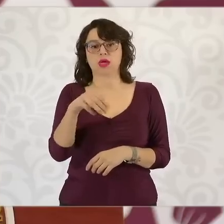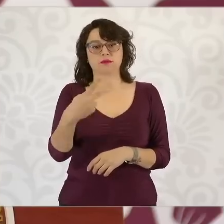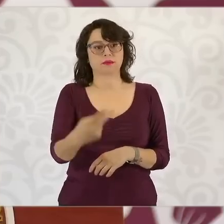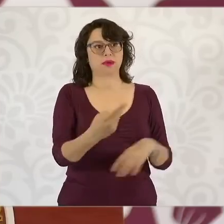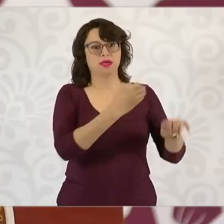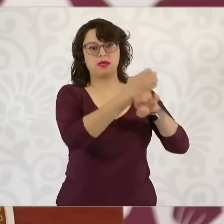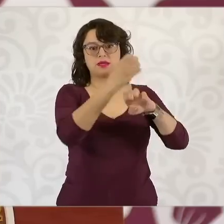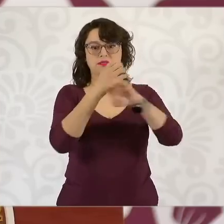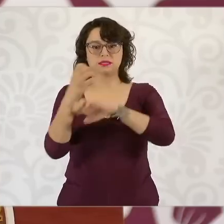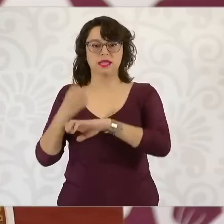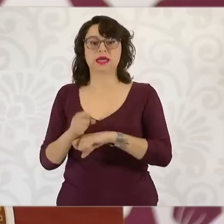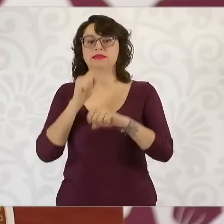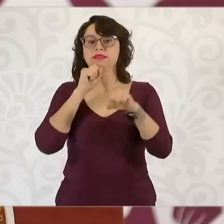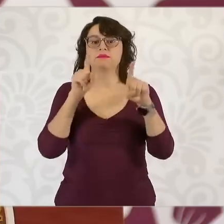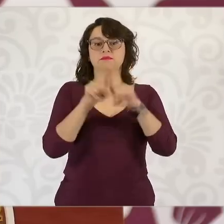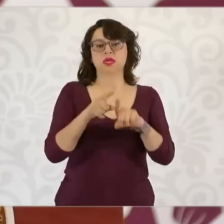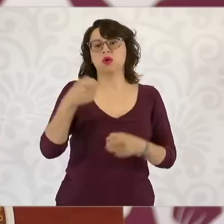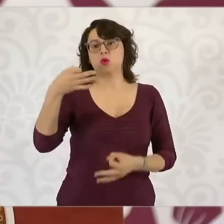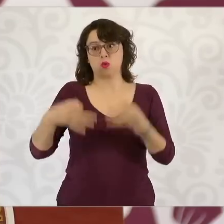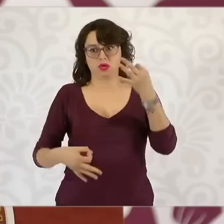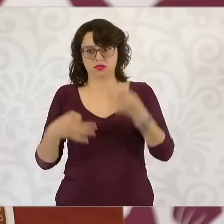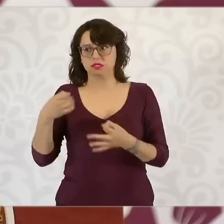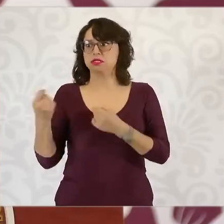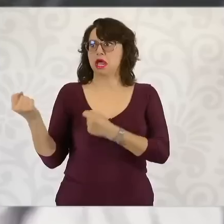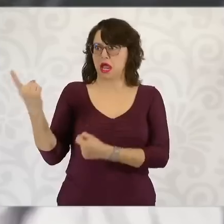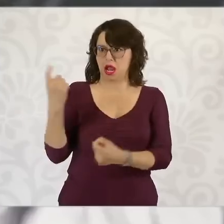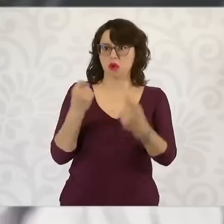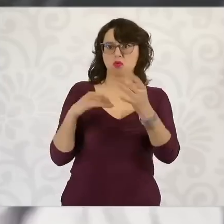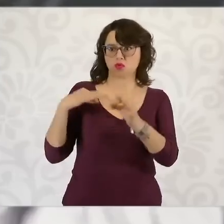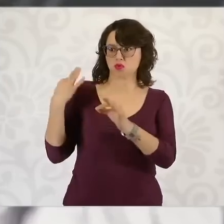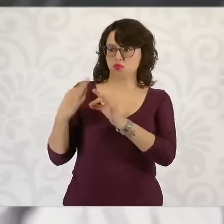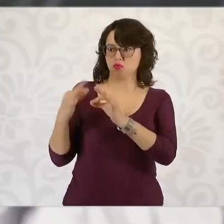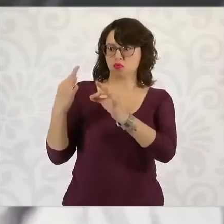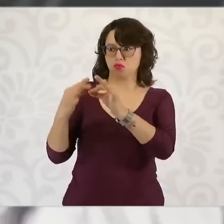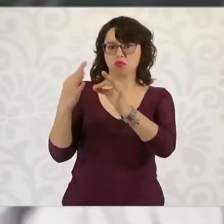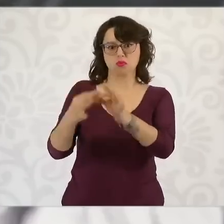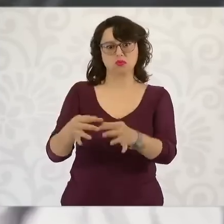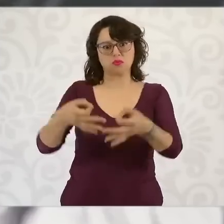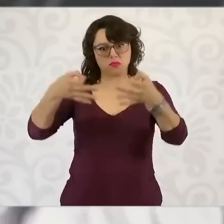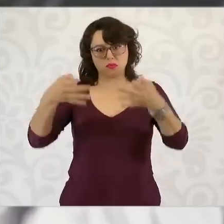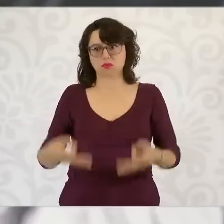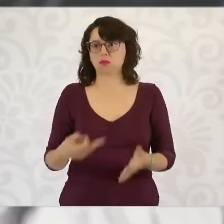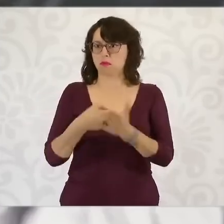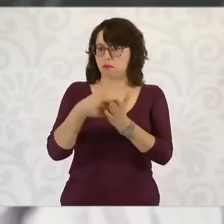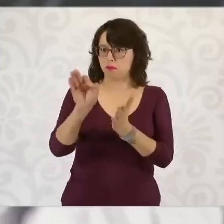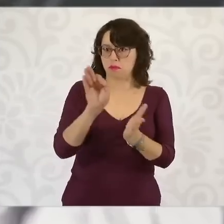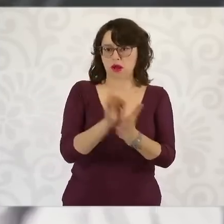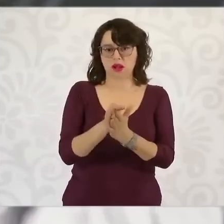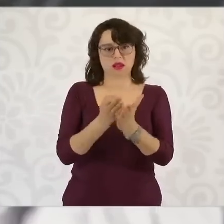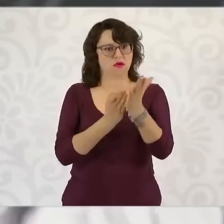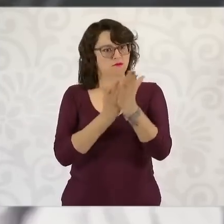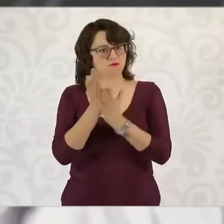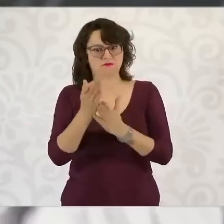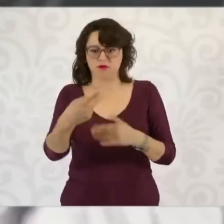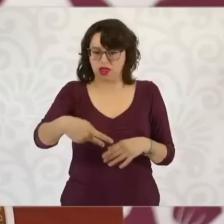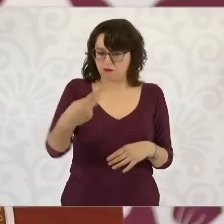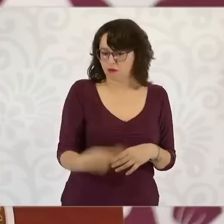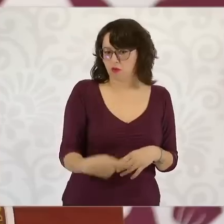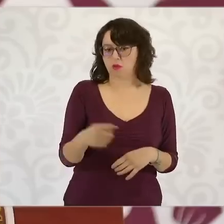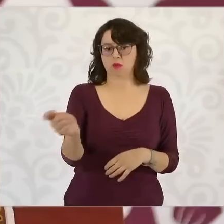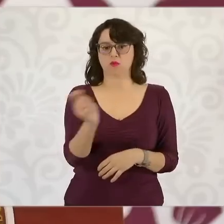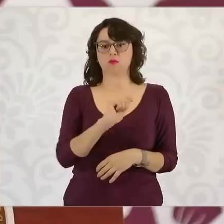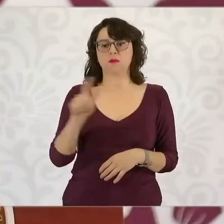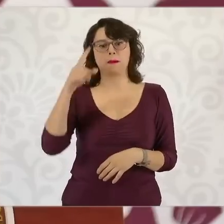también, por supuesto, de jueces, quienes han respondido siempre con honor, valentía lealtad y profesionalismo